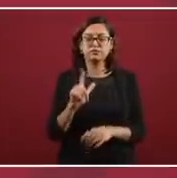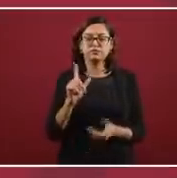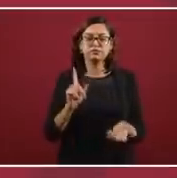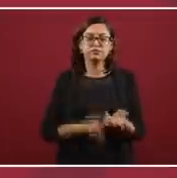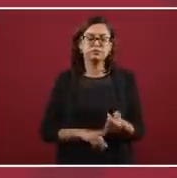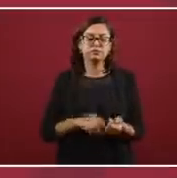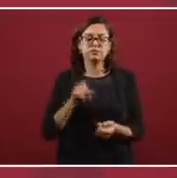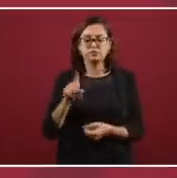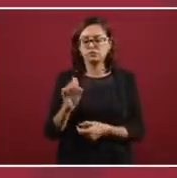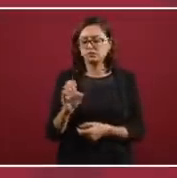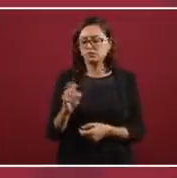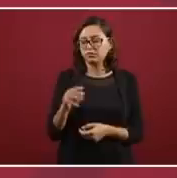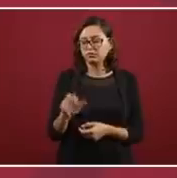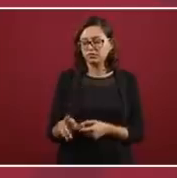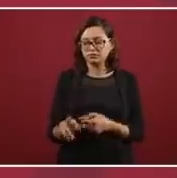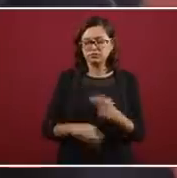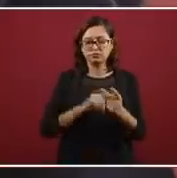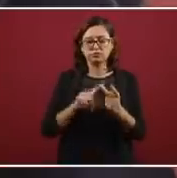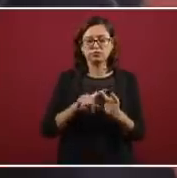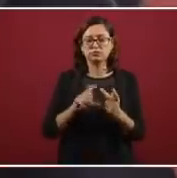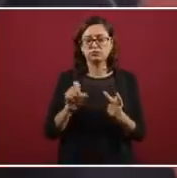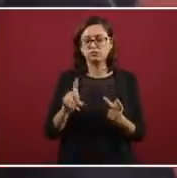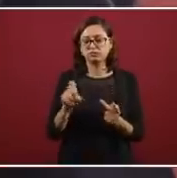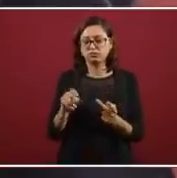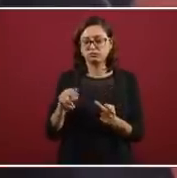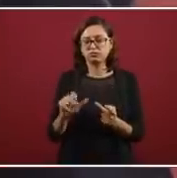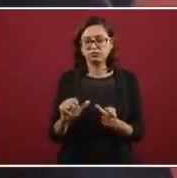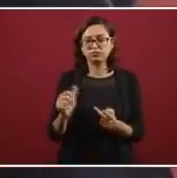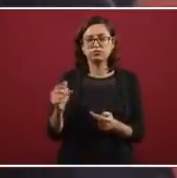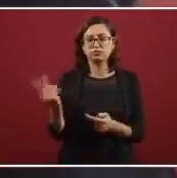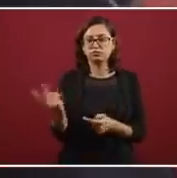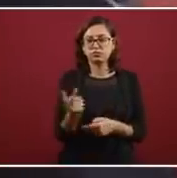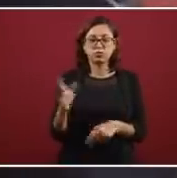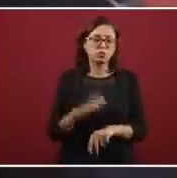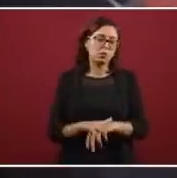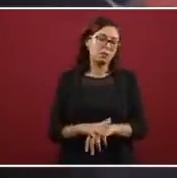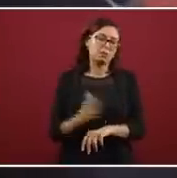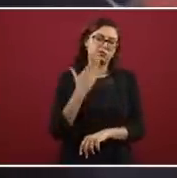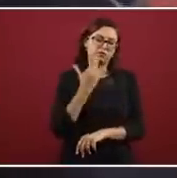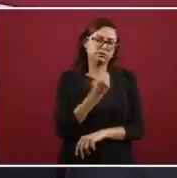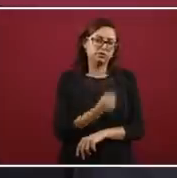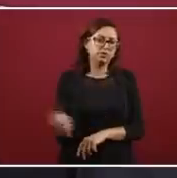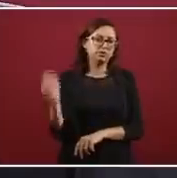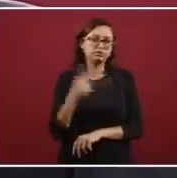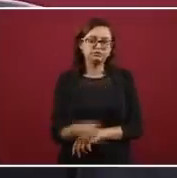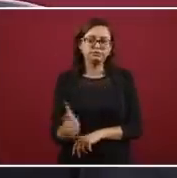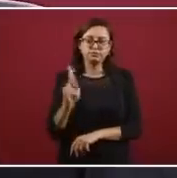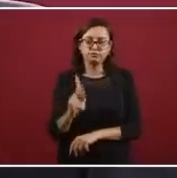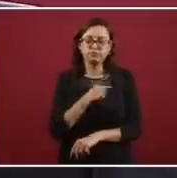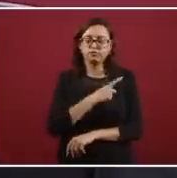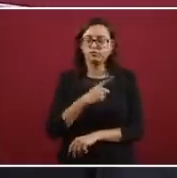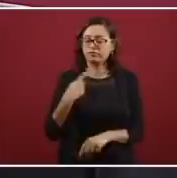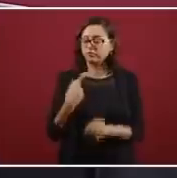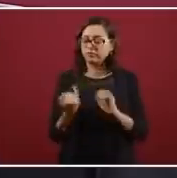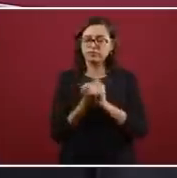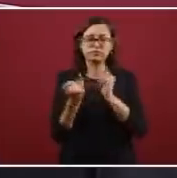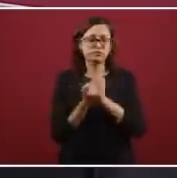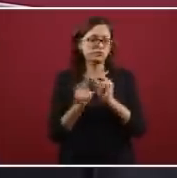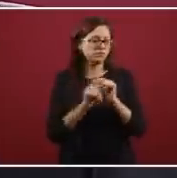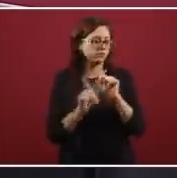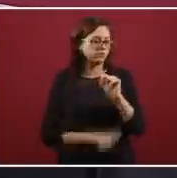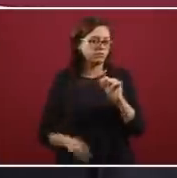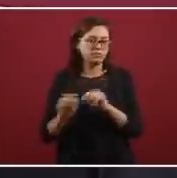de Marina y en la Secretaría de la Defensa, pero se tiene que aplicar en todo